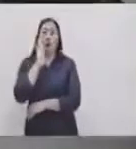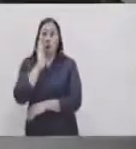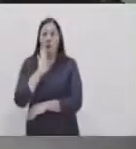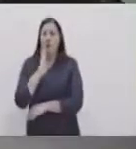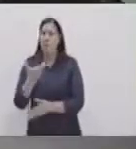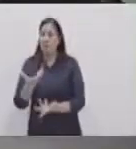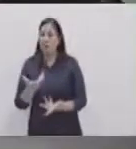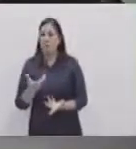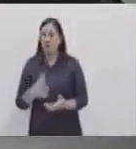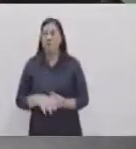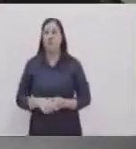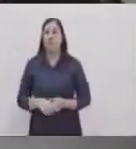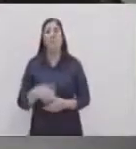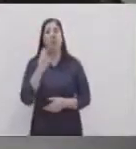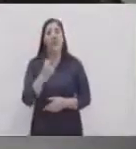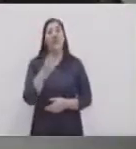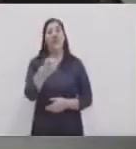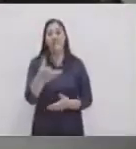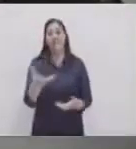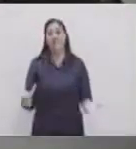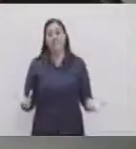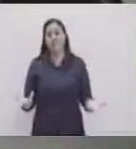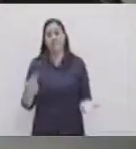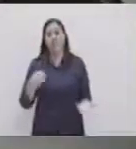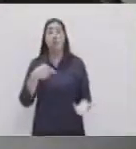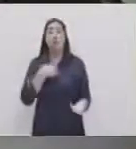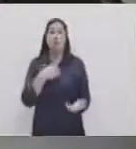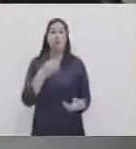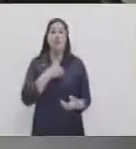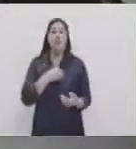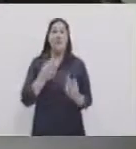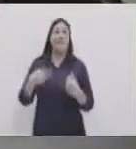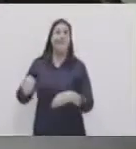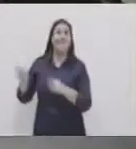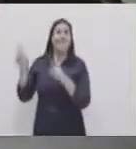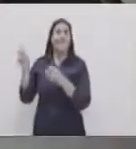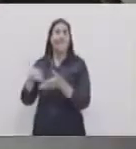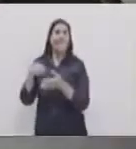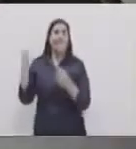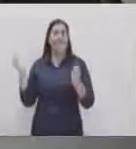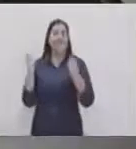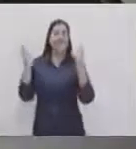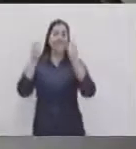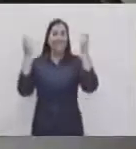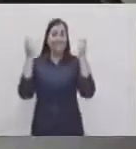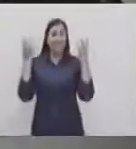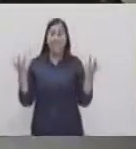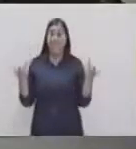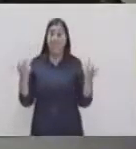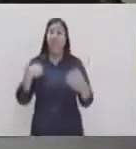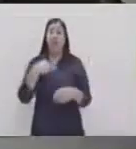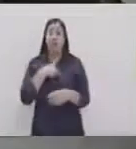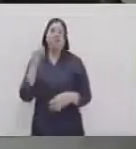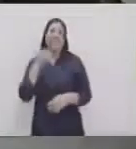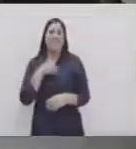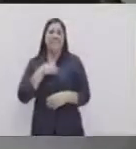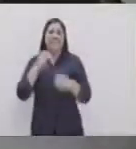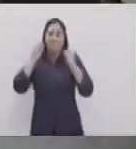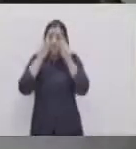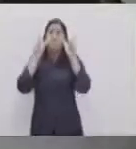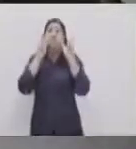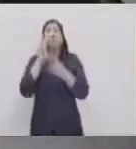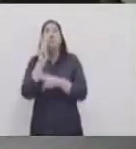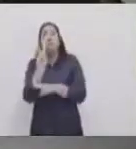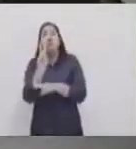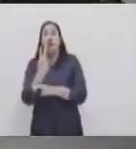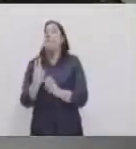usted, casi siempre estamos que nos queremos ir a fiestas, que queremos estar viendo películas hasta ya tarde, que